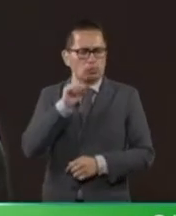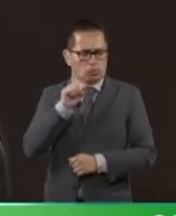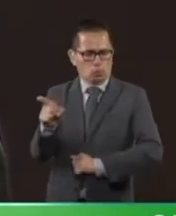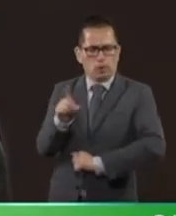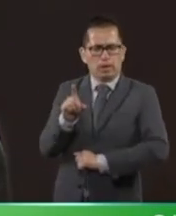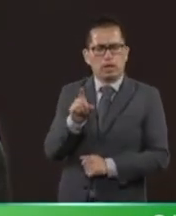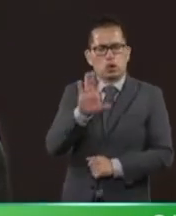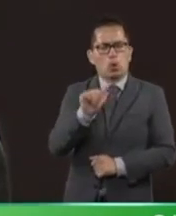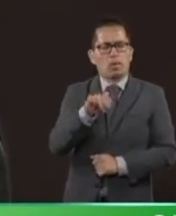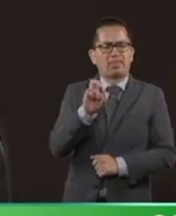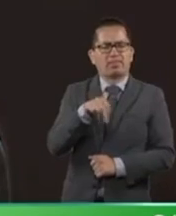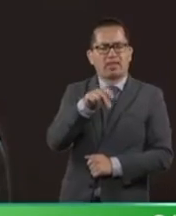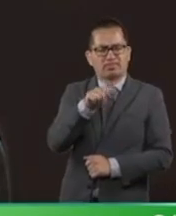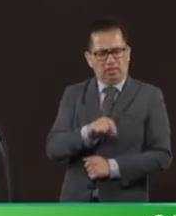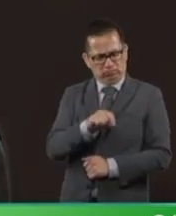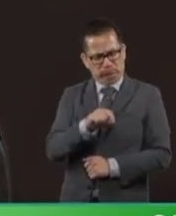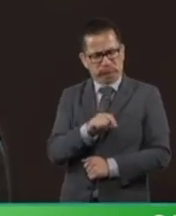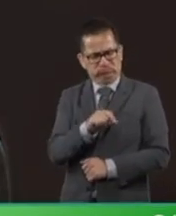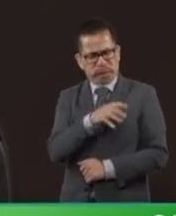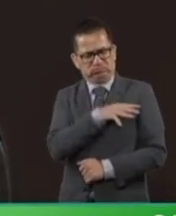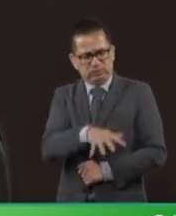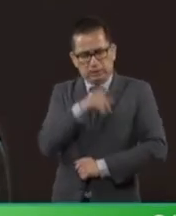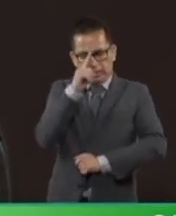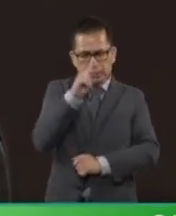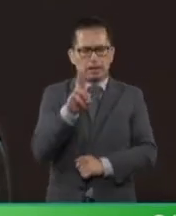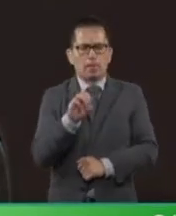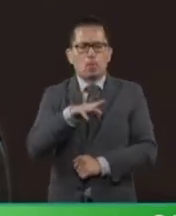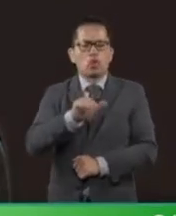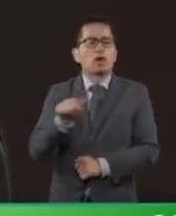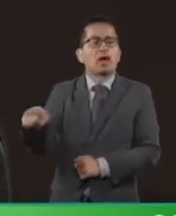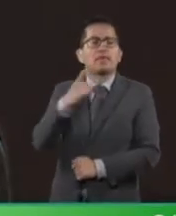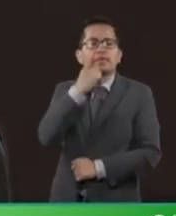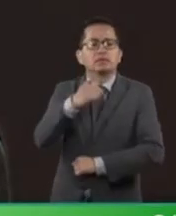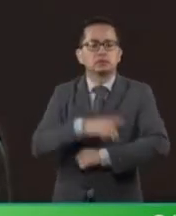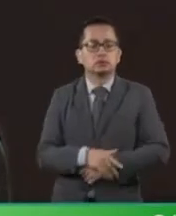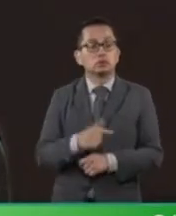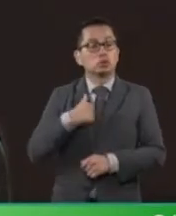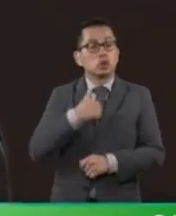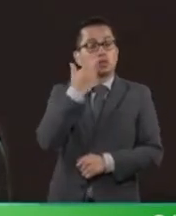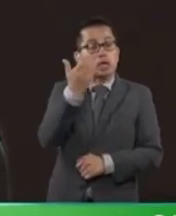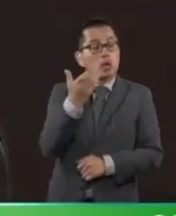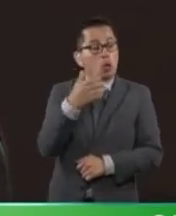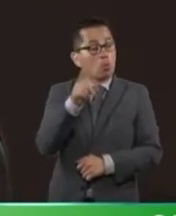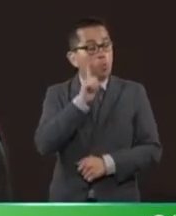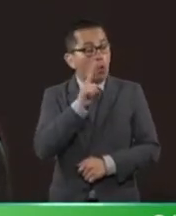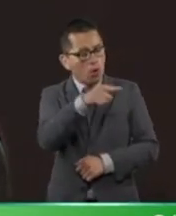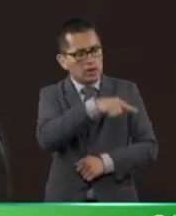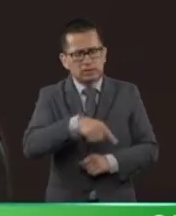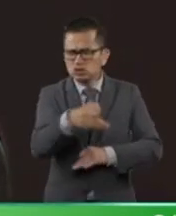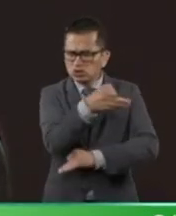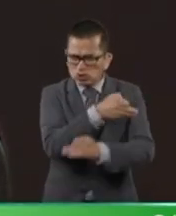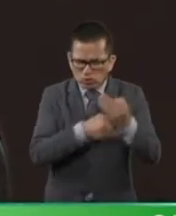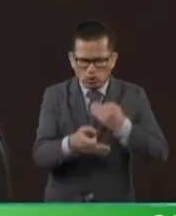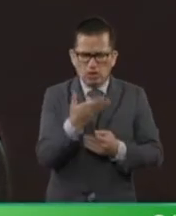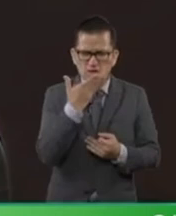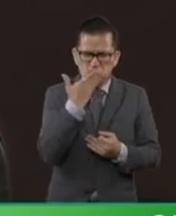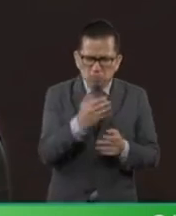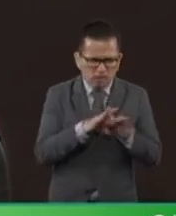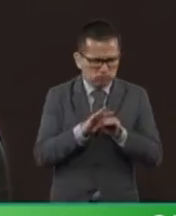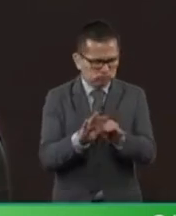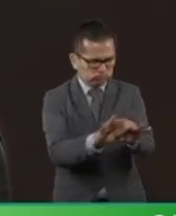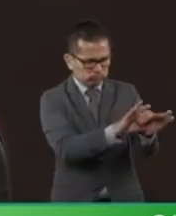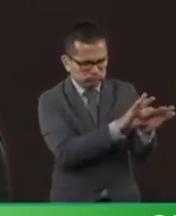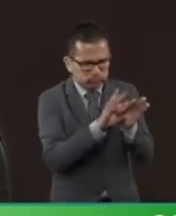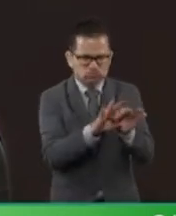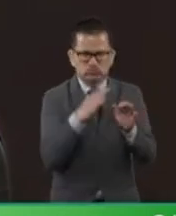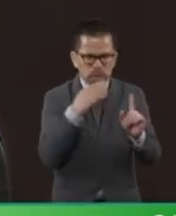que todas las mujeres despierten y siembren en sus corazones el deseo de organizarse, porque